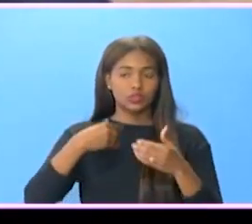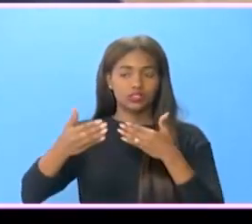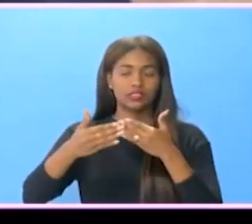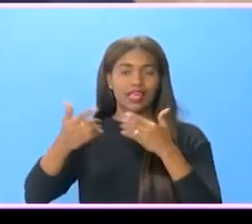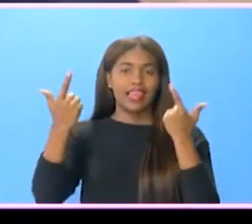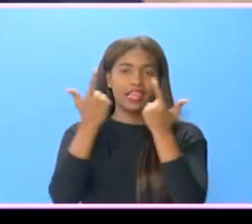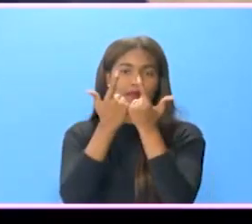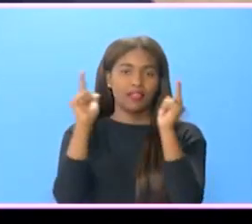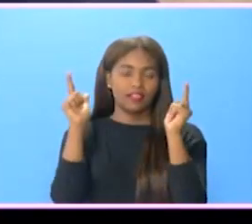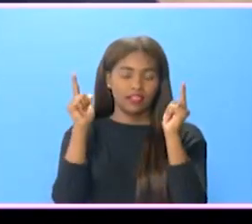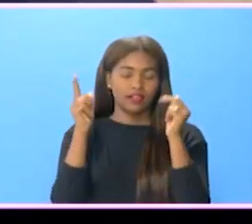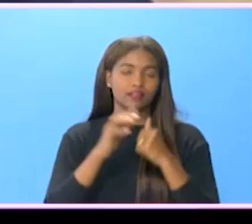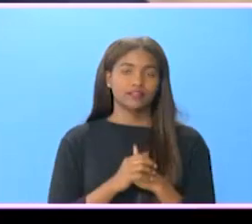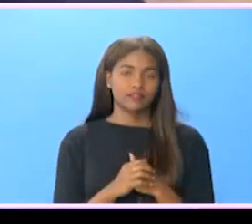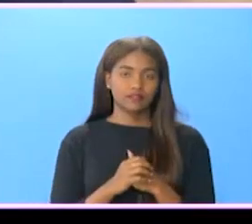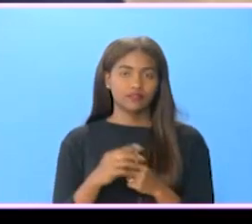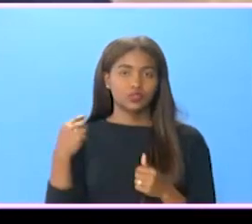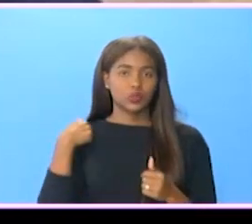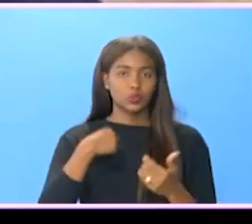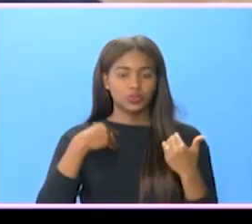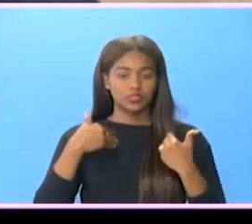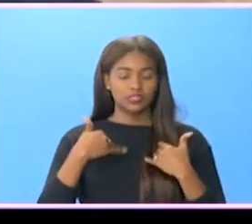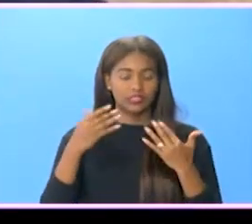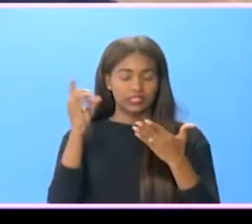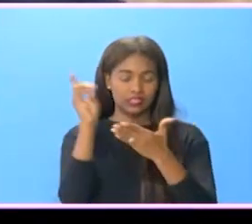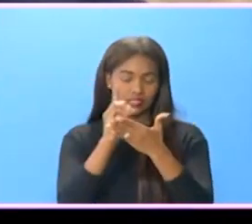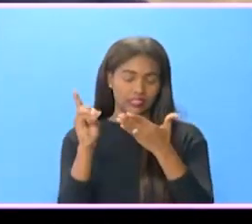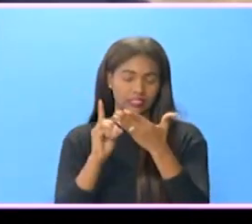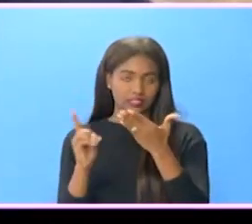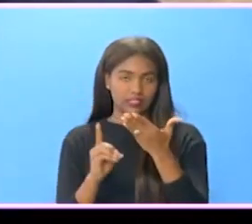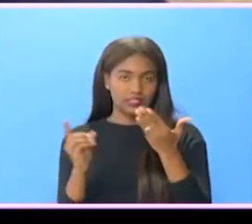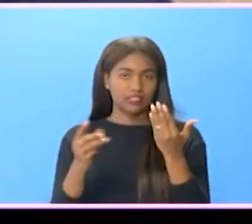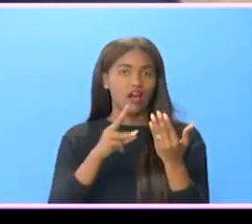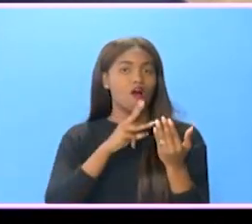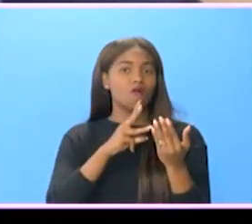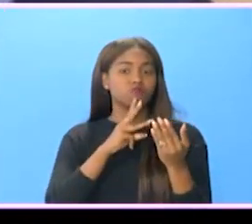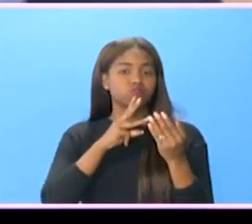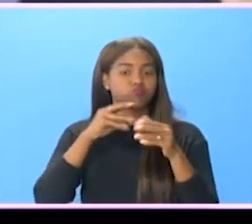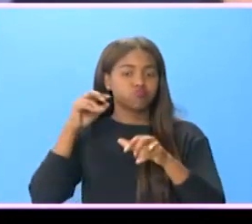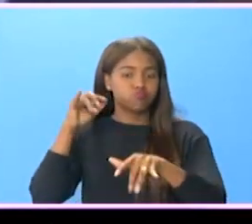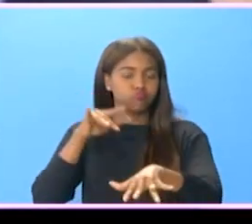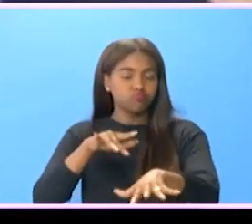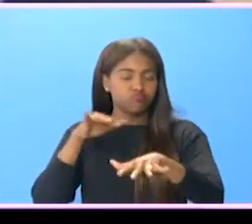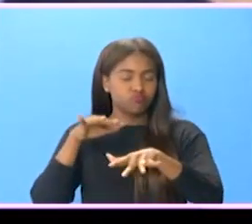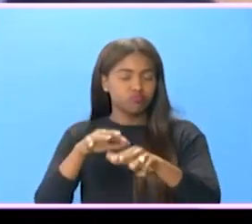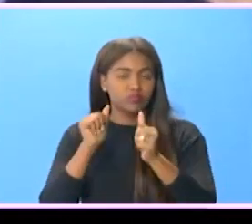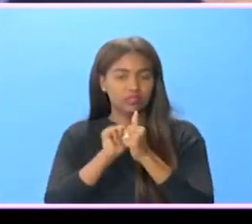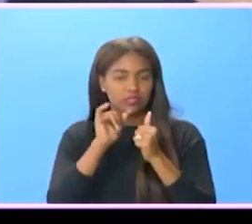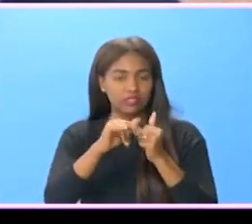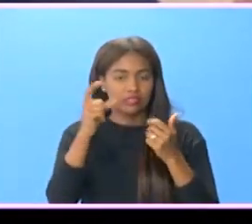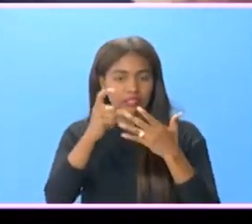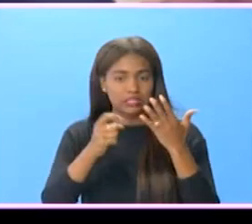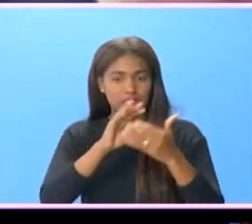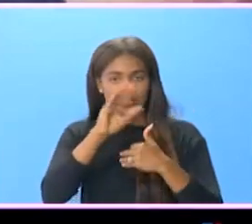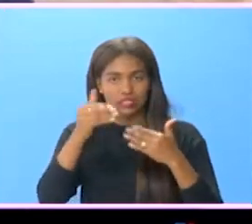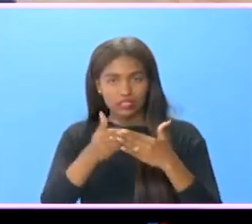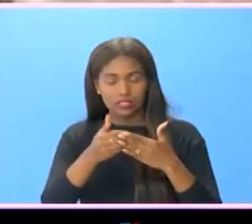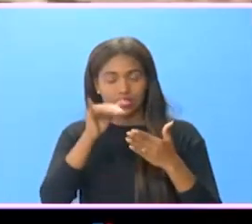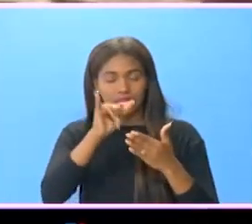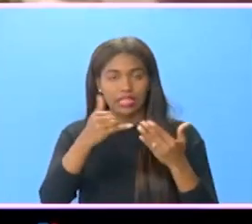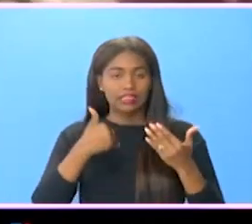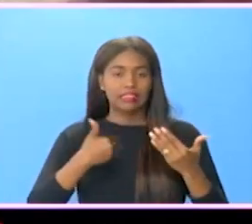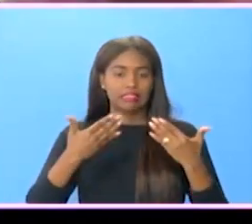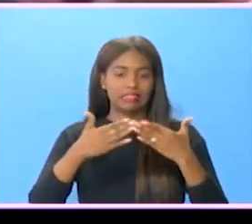Libertad. Tenemos el diseño hidráulico, se hizo el diseño hidráulico necesario y de ahí salió